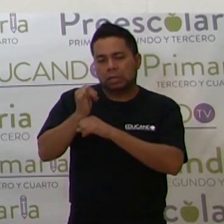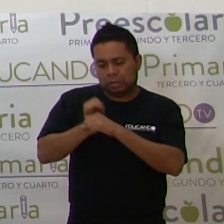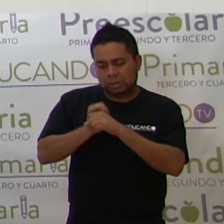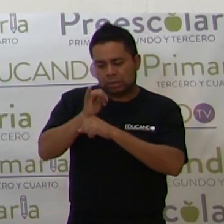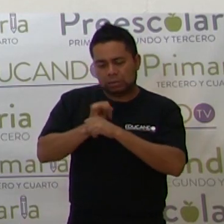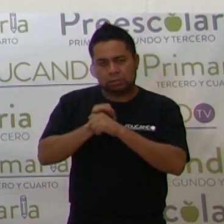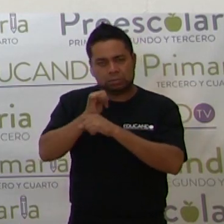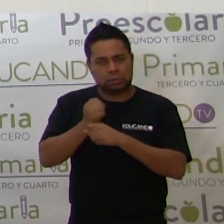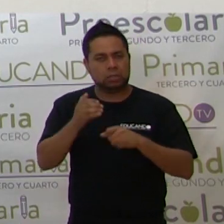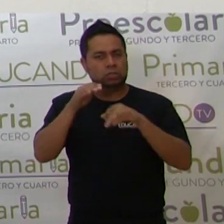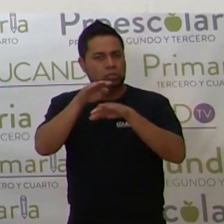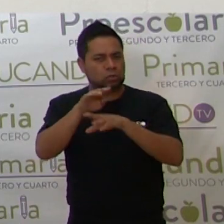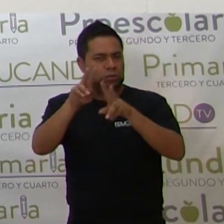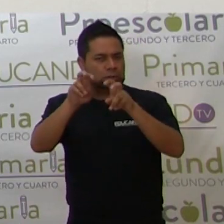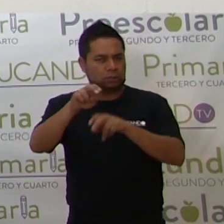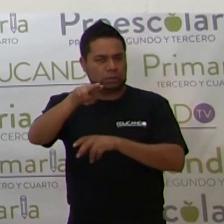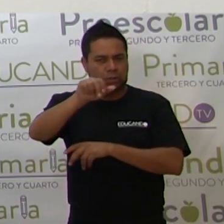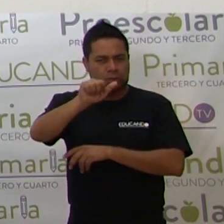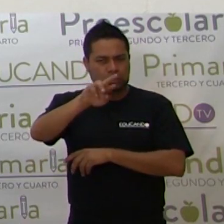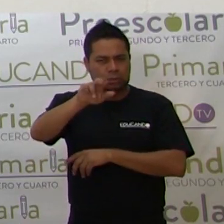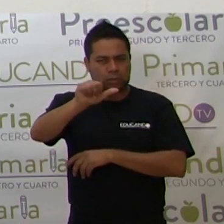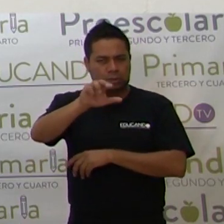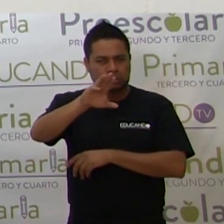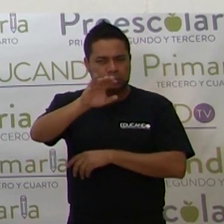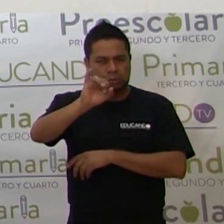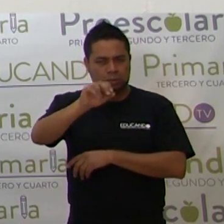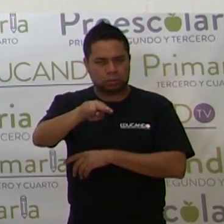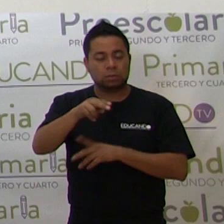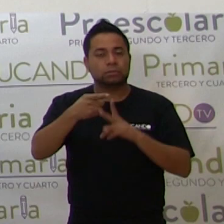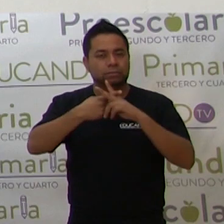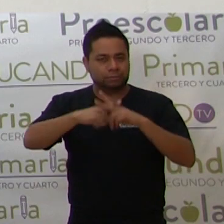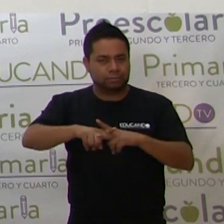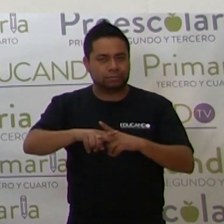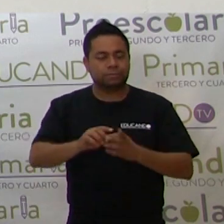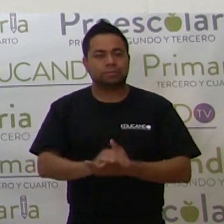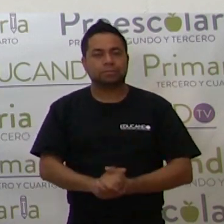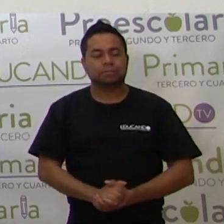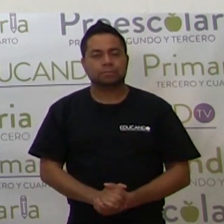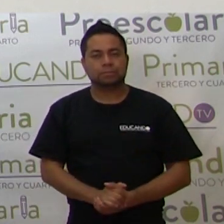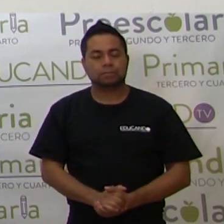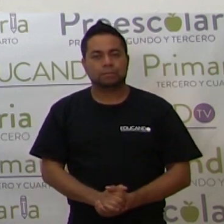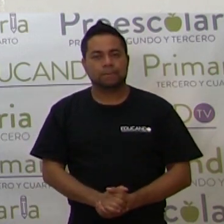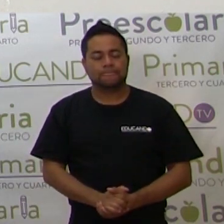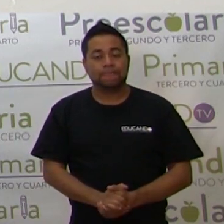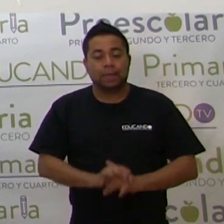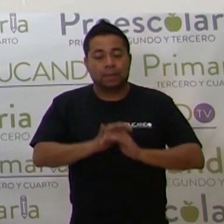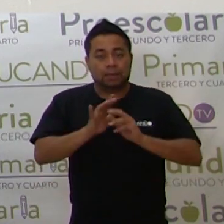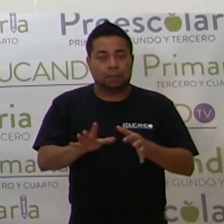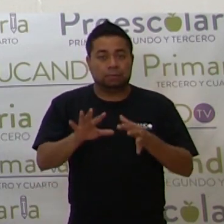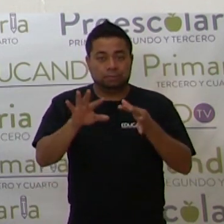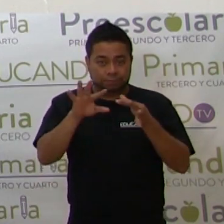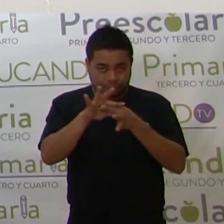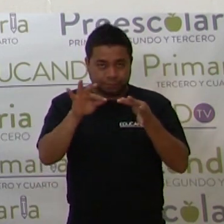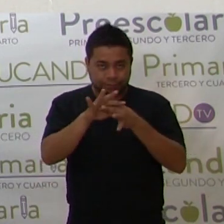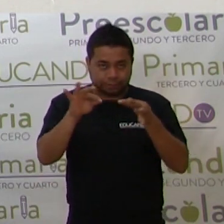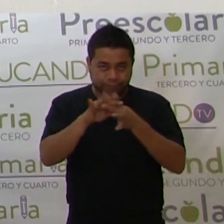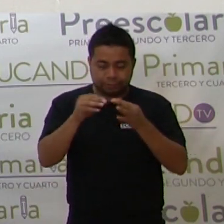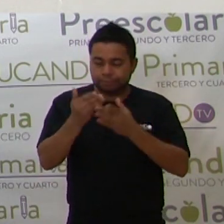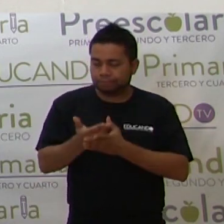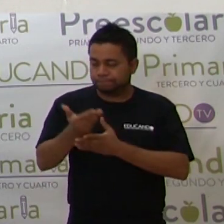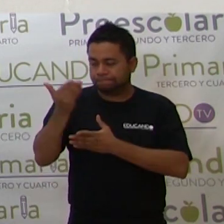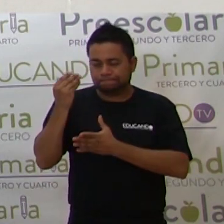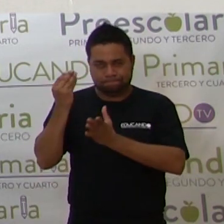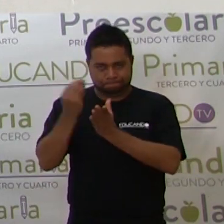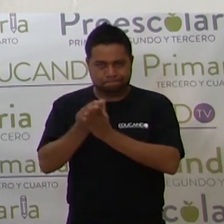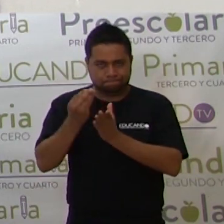acerca de la narración. Vamos a comenzar. Hemos platicado en las sesiones anteriores, como te comentaba hace